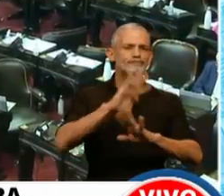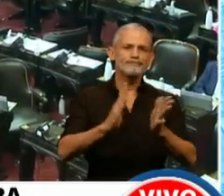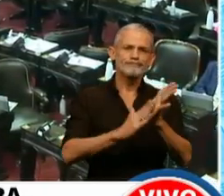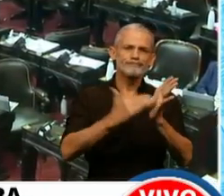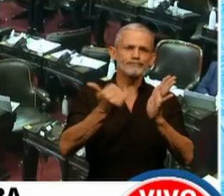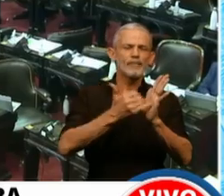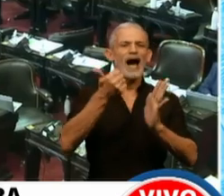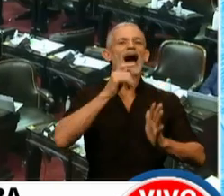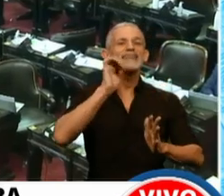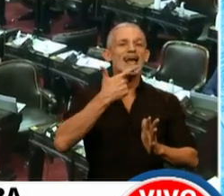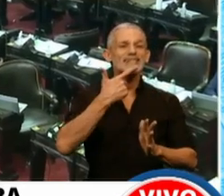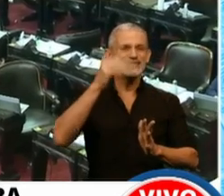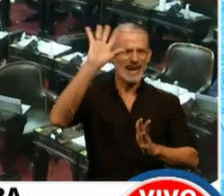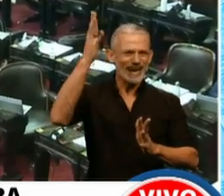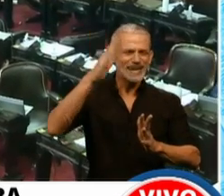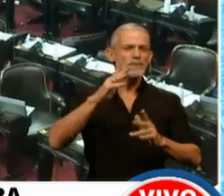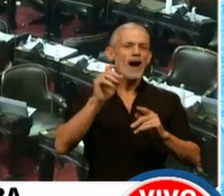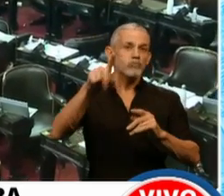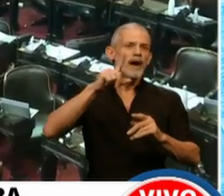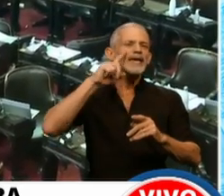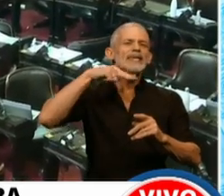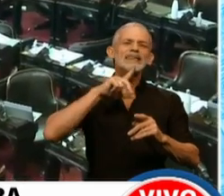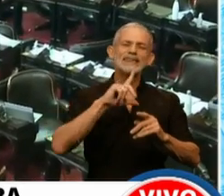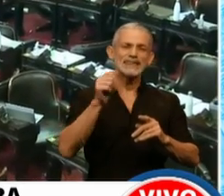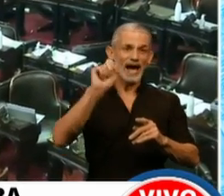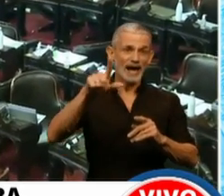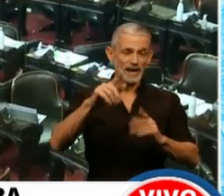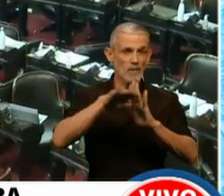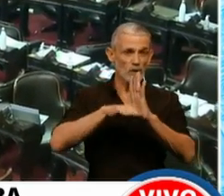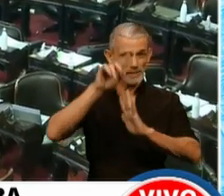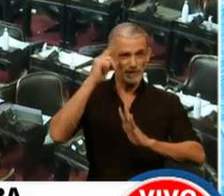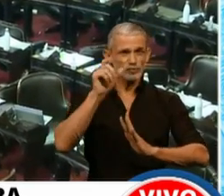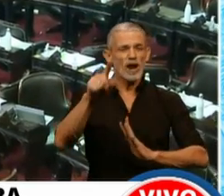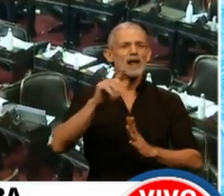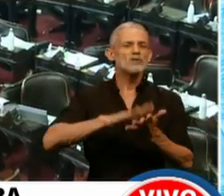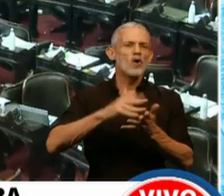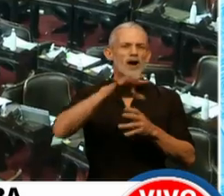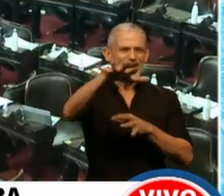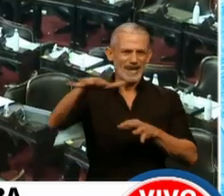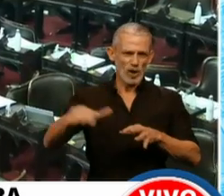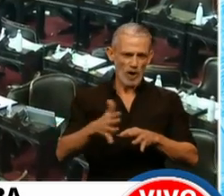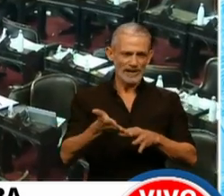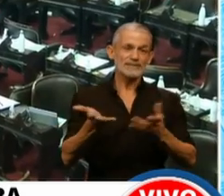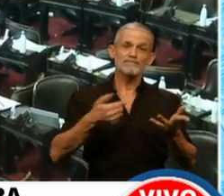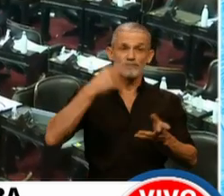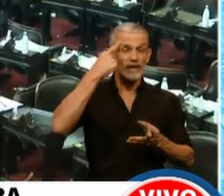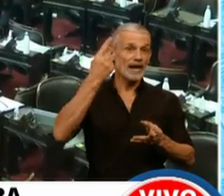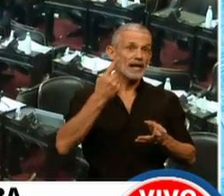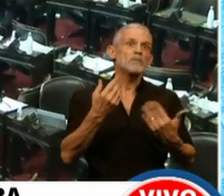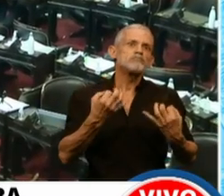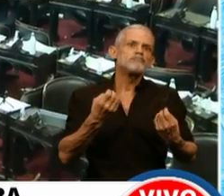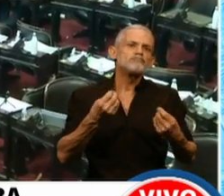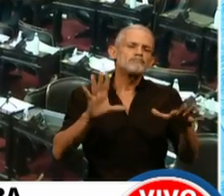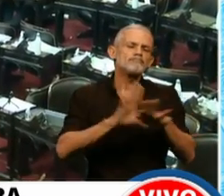el atlas climático digital del inta que pertenece al programa nacional de correcciones es por esto que creemos oportuno y